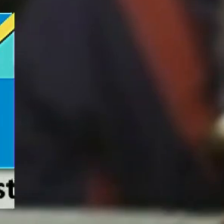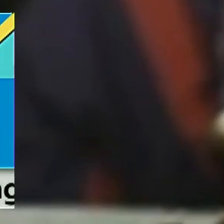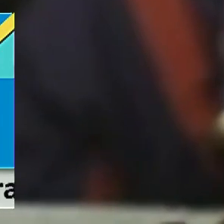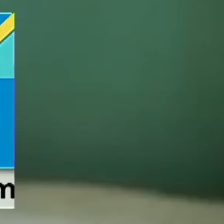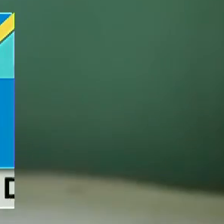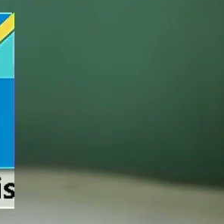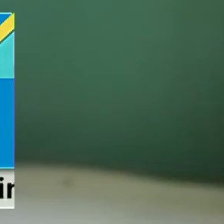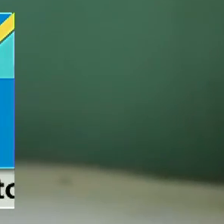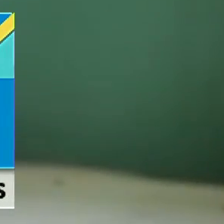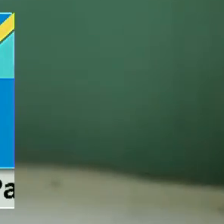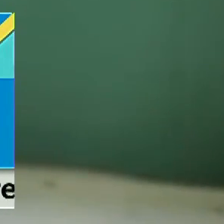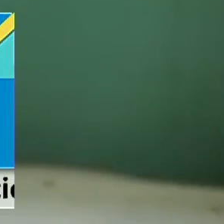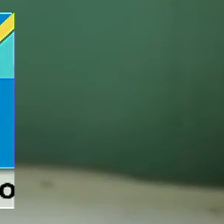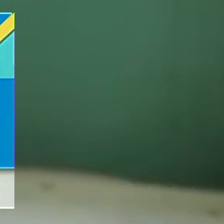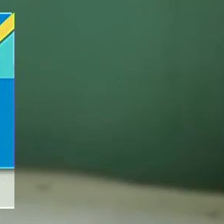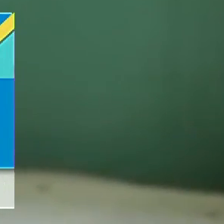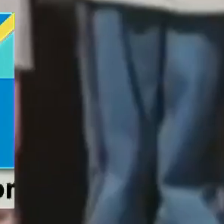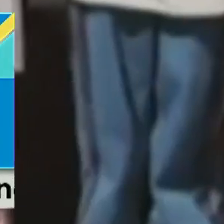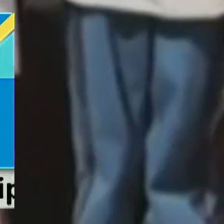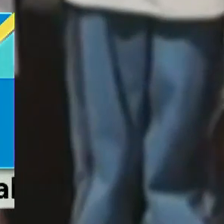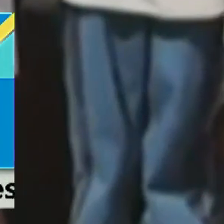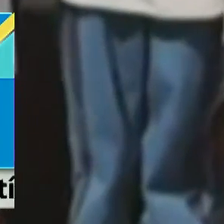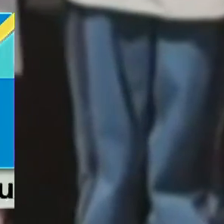a muchos a abandonar justamente, ¿no?